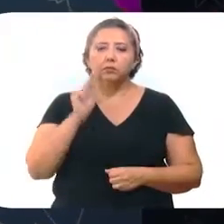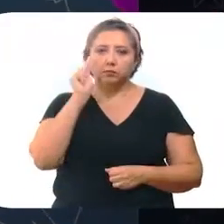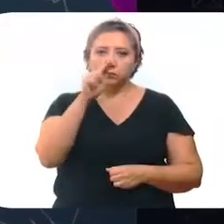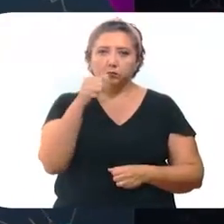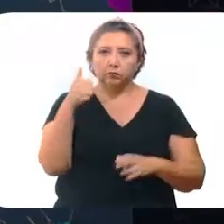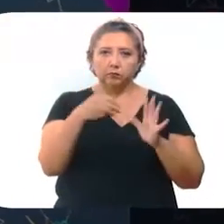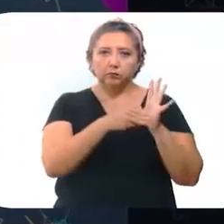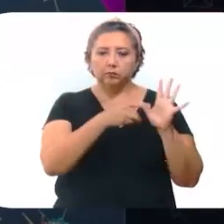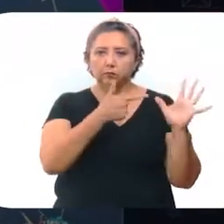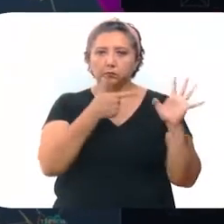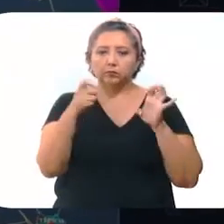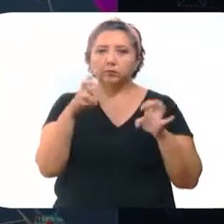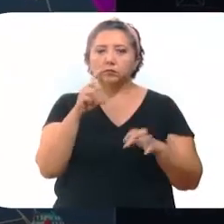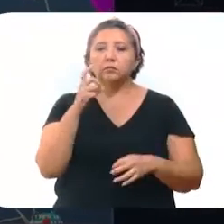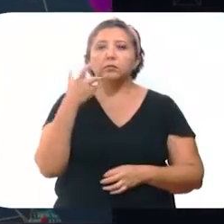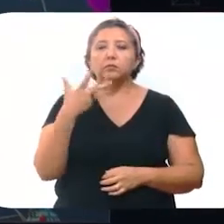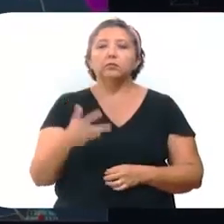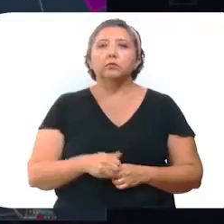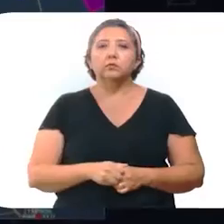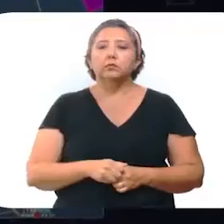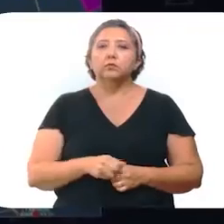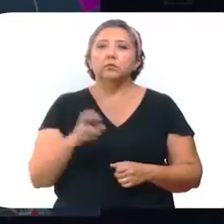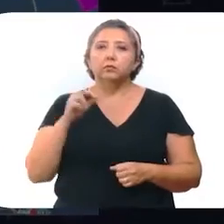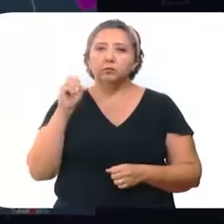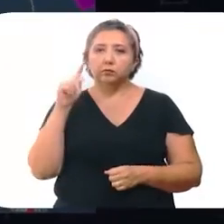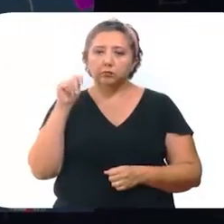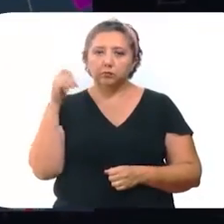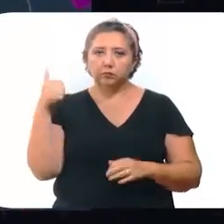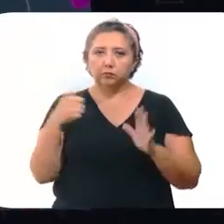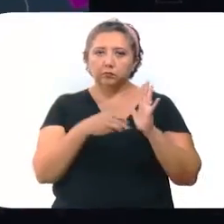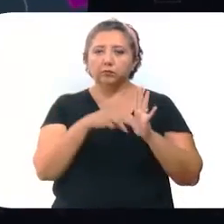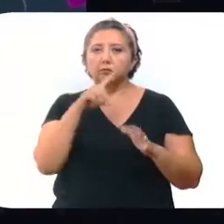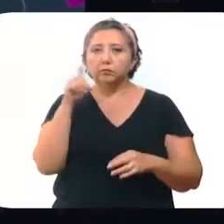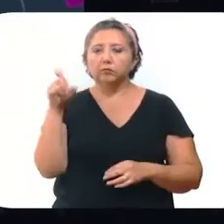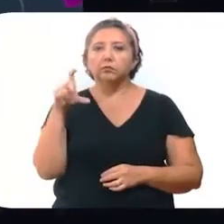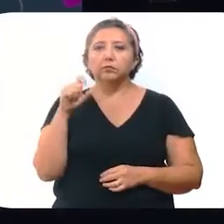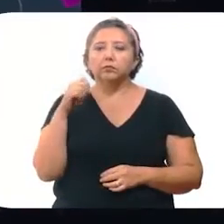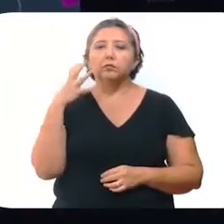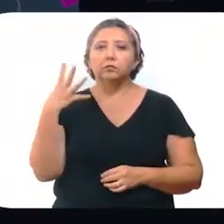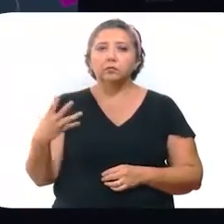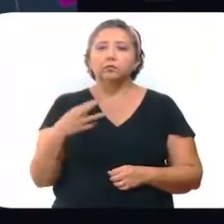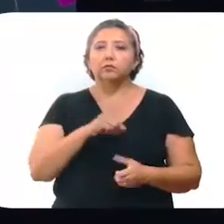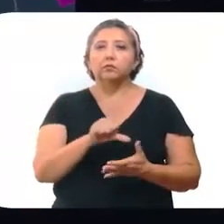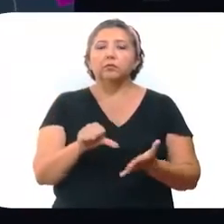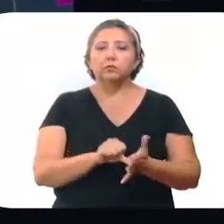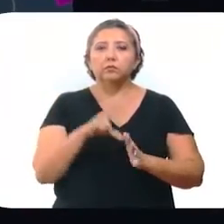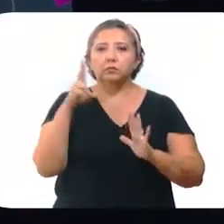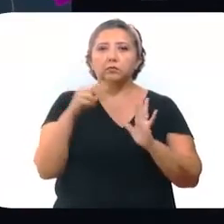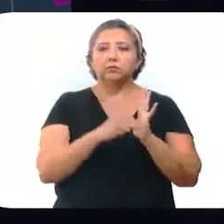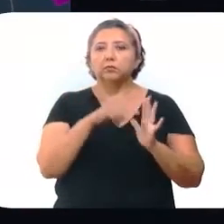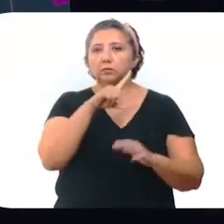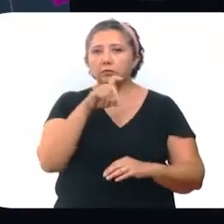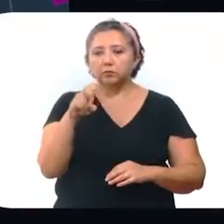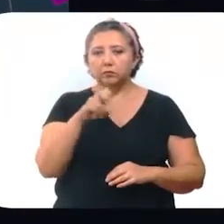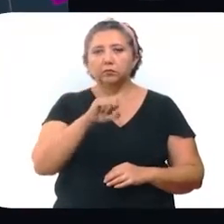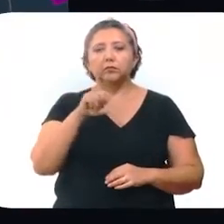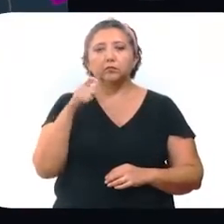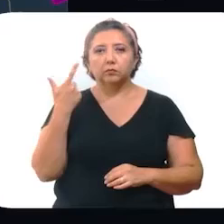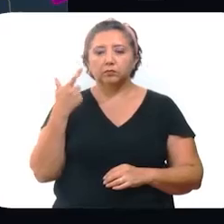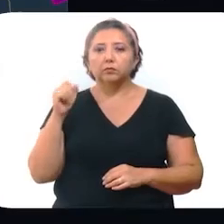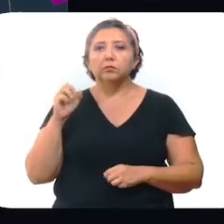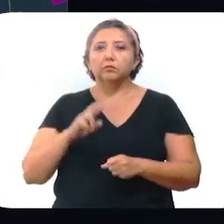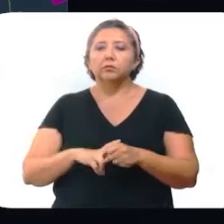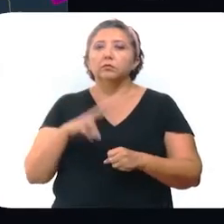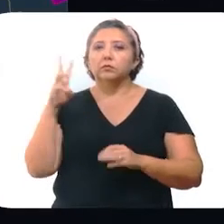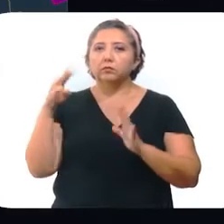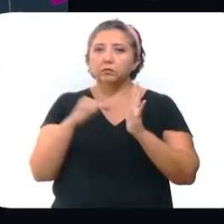zona norte 6.738, en la zona oriente 6.124, en la zona centro 2.212, en la zona